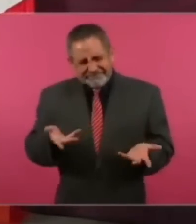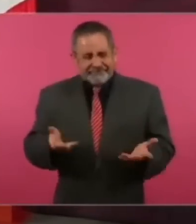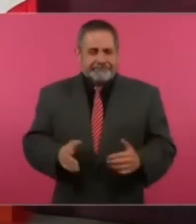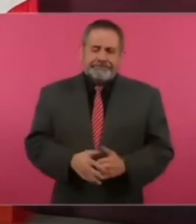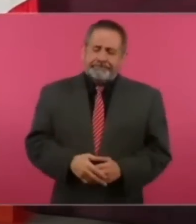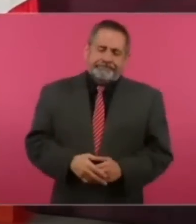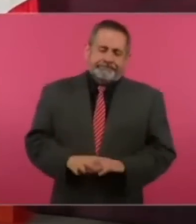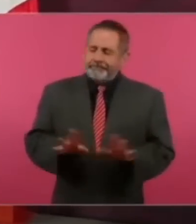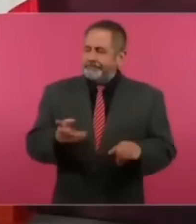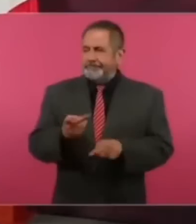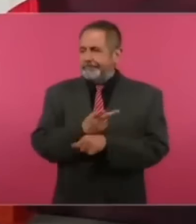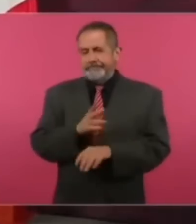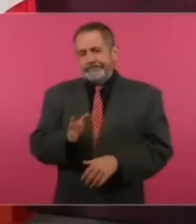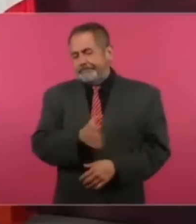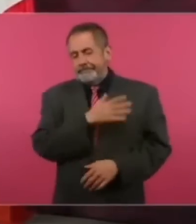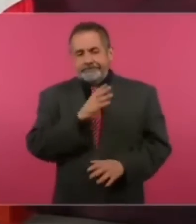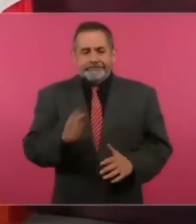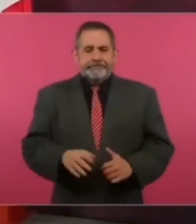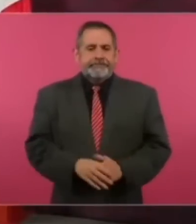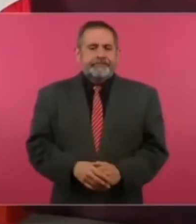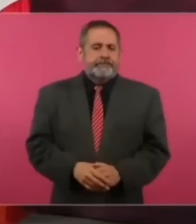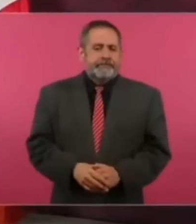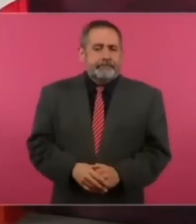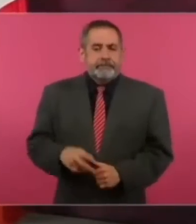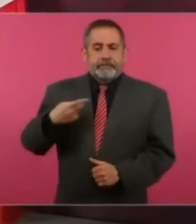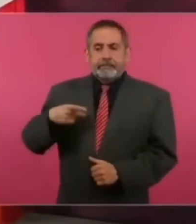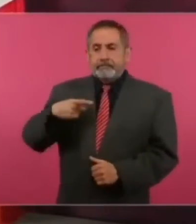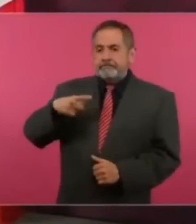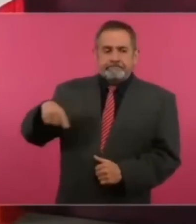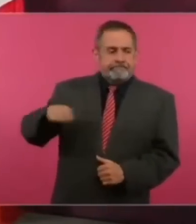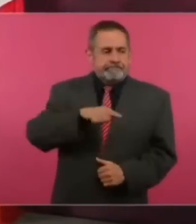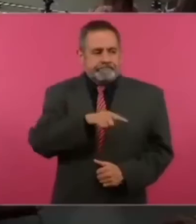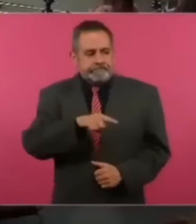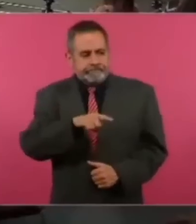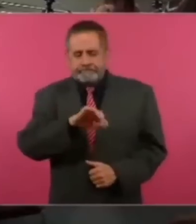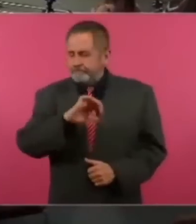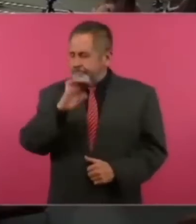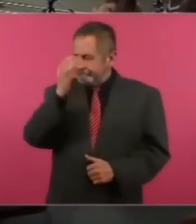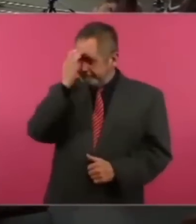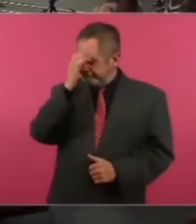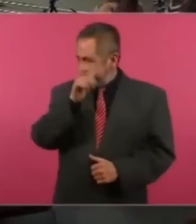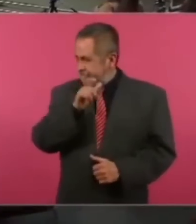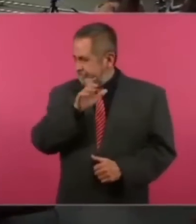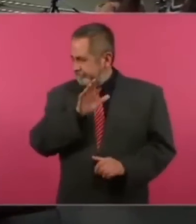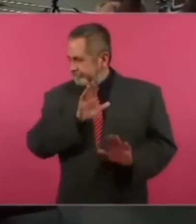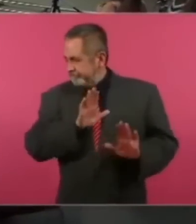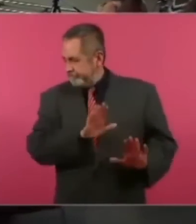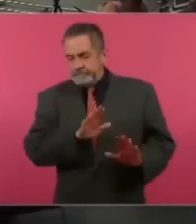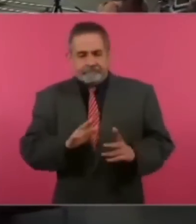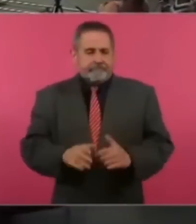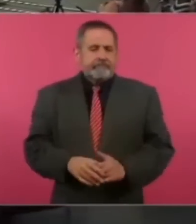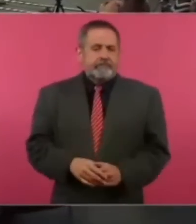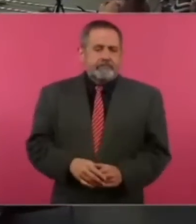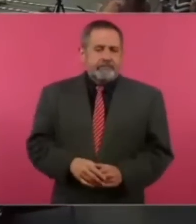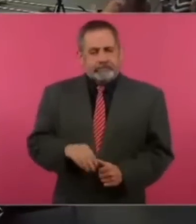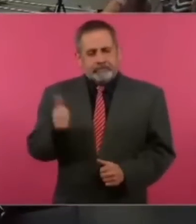Pero ya eso ya no, ya la gente está muy consciente. Y a ver lo otro,